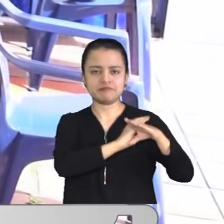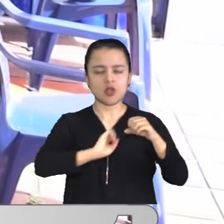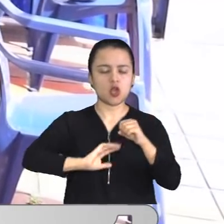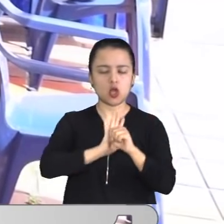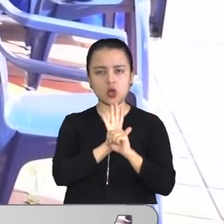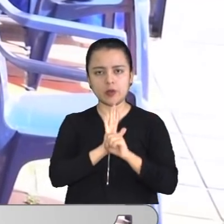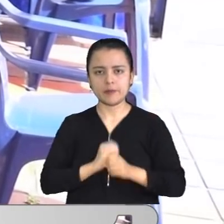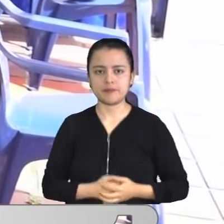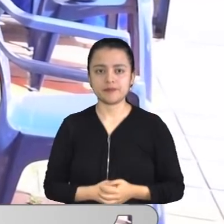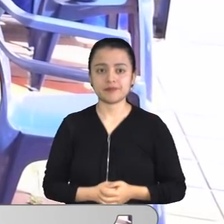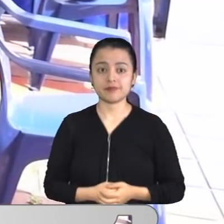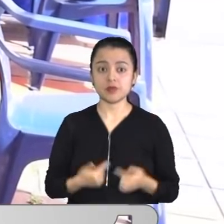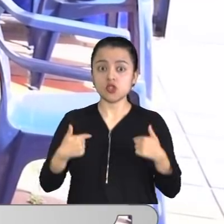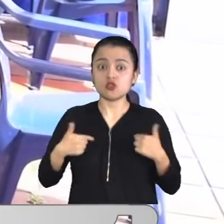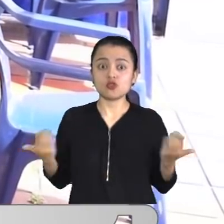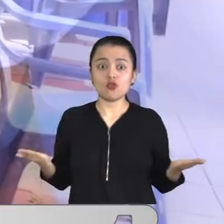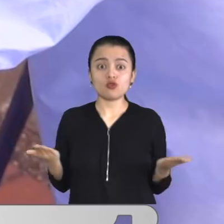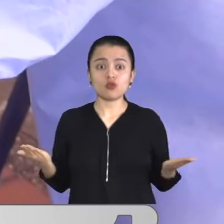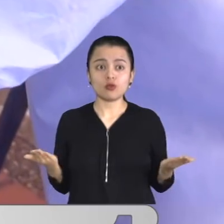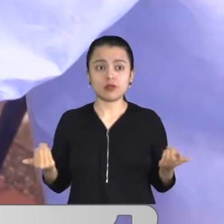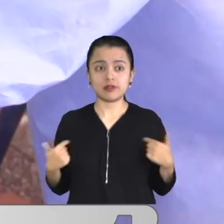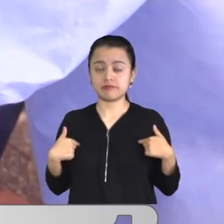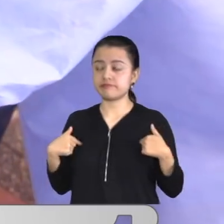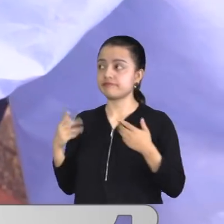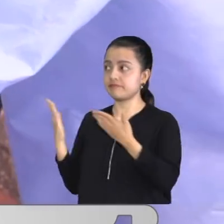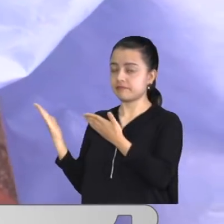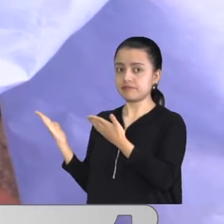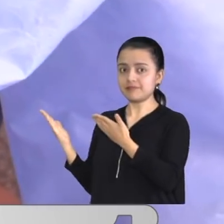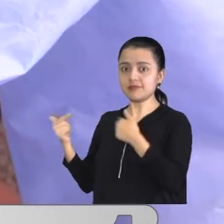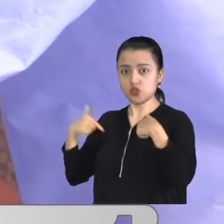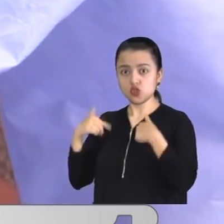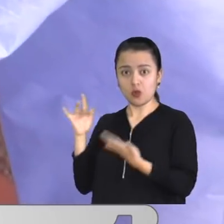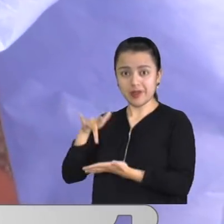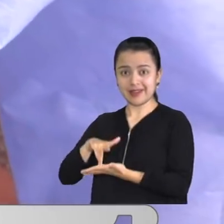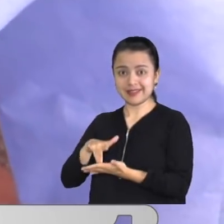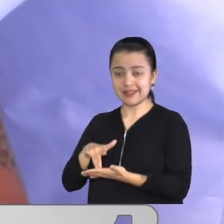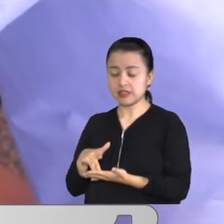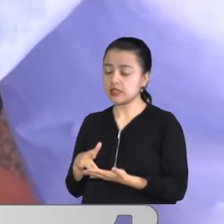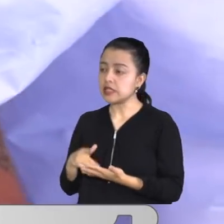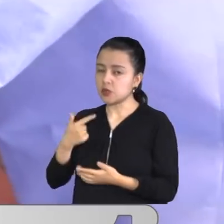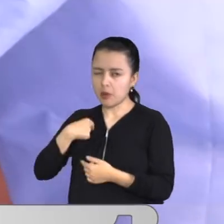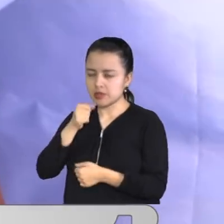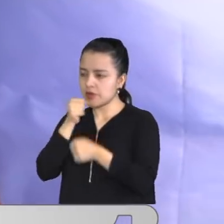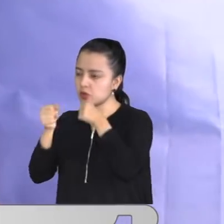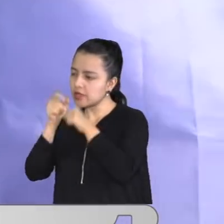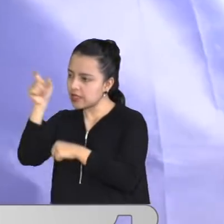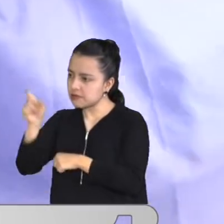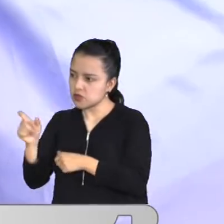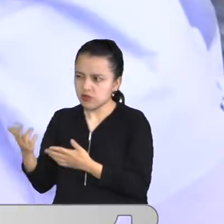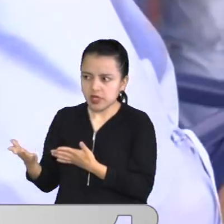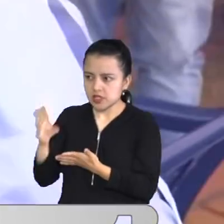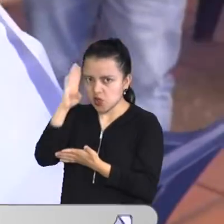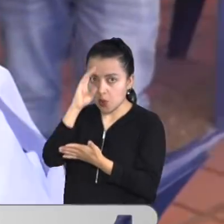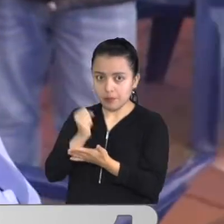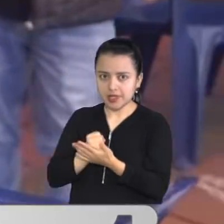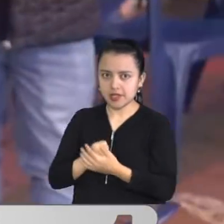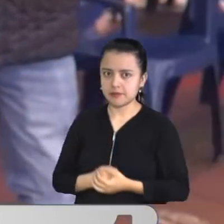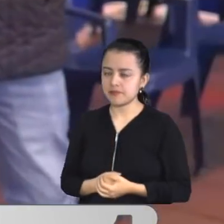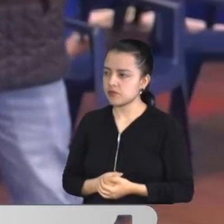Luisa, y en estos momentos estoy aquí en el punto de vacunación. Vamos a preguntarle a una de las beneficiadas. Muy buenos días, ¿cómo es su nombre y cómo